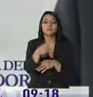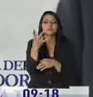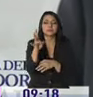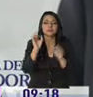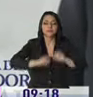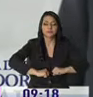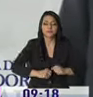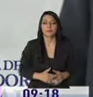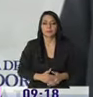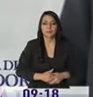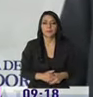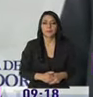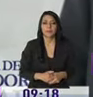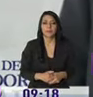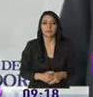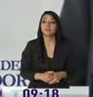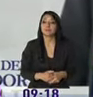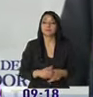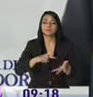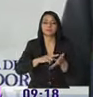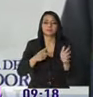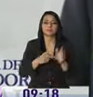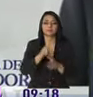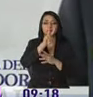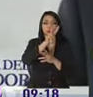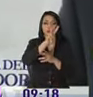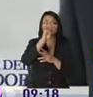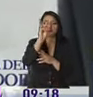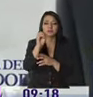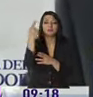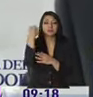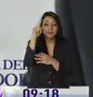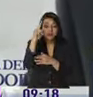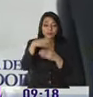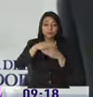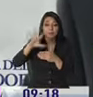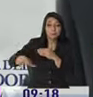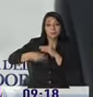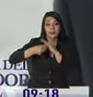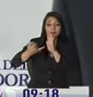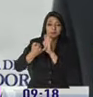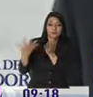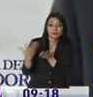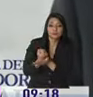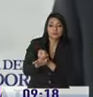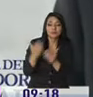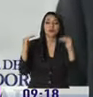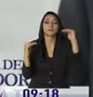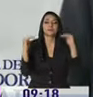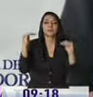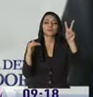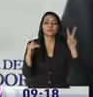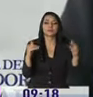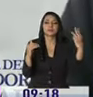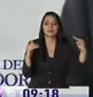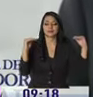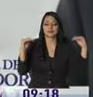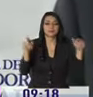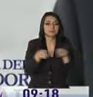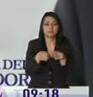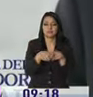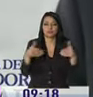y representa 260 millones más adicionales de recaudación en comparación al mismo periodo